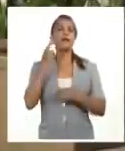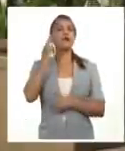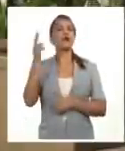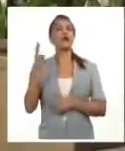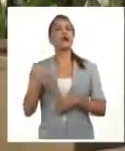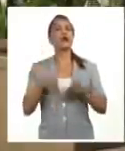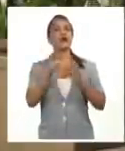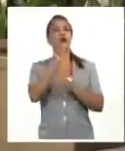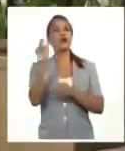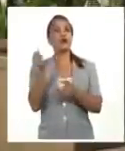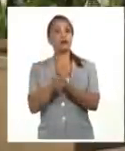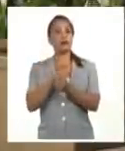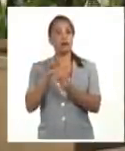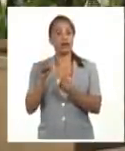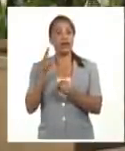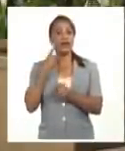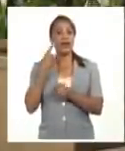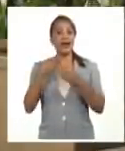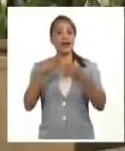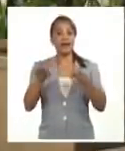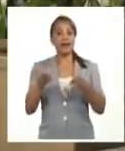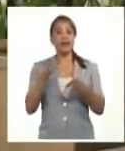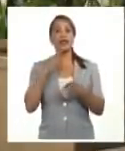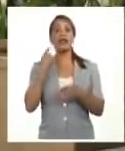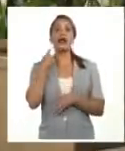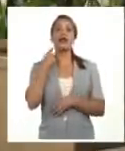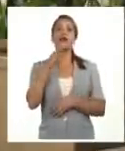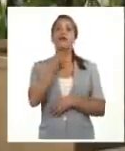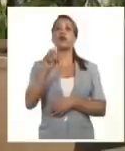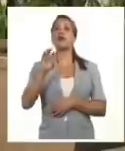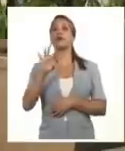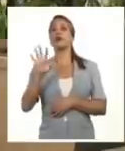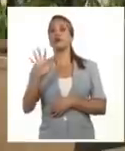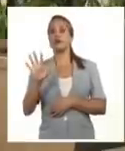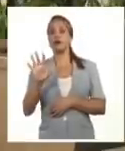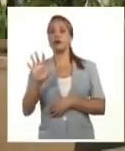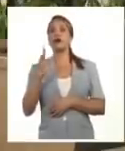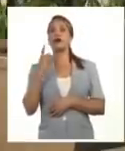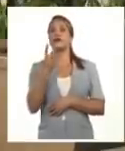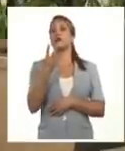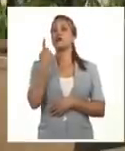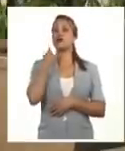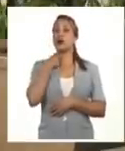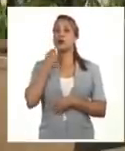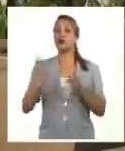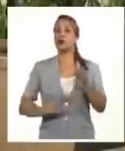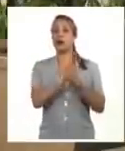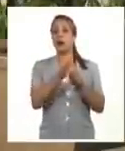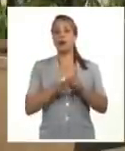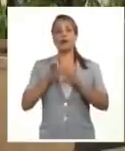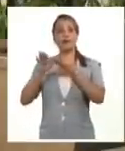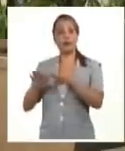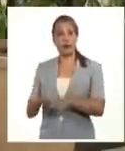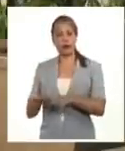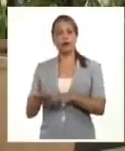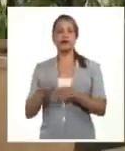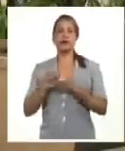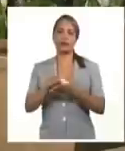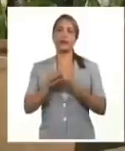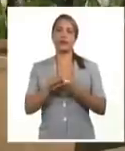Saratoga abrió sus puertas en el año 2005, sin embargo, durante estos 2 años de pandemia cesó temporalmente sus